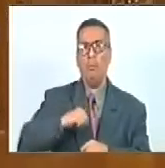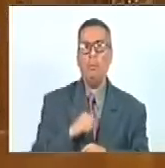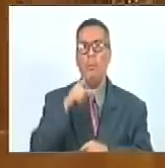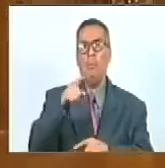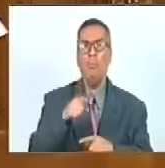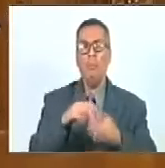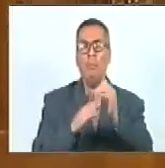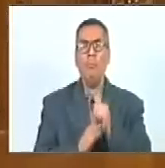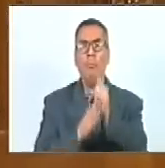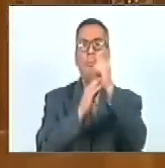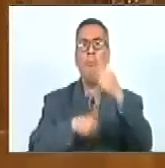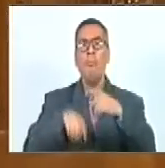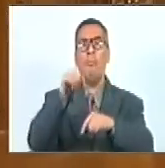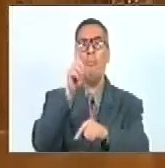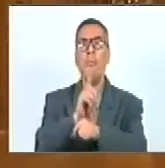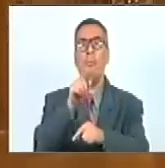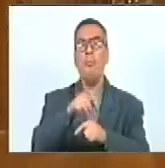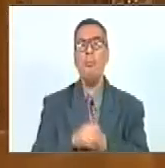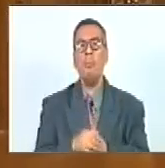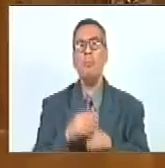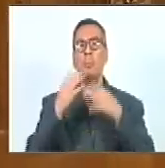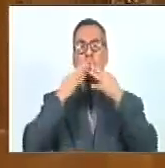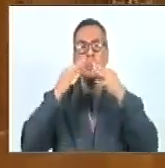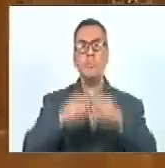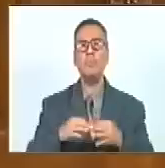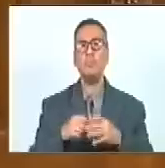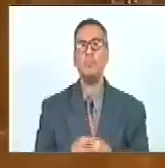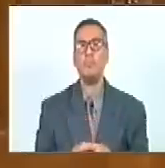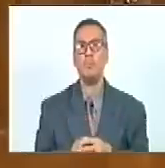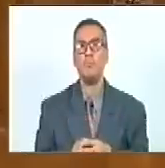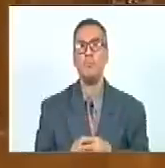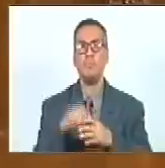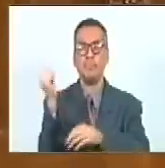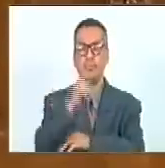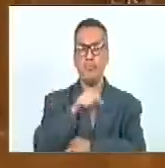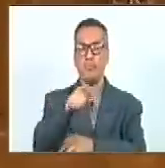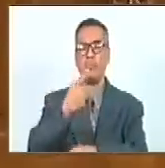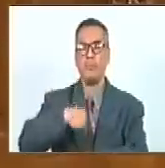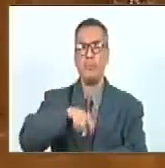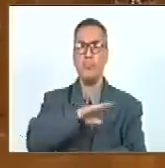el mando único. Sin duda, venceremos.